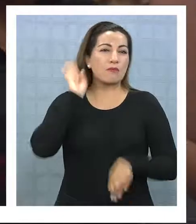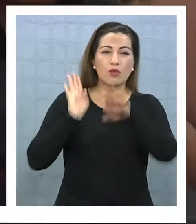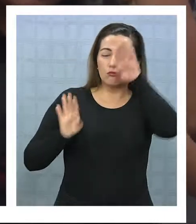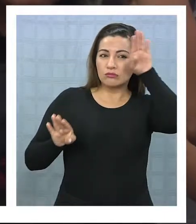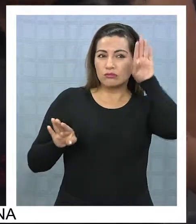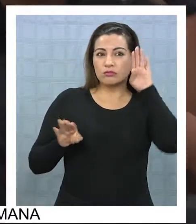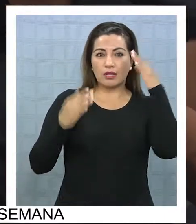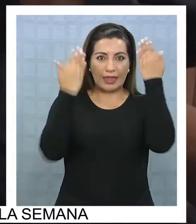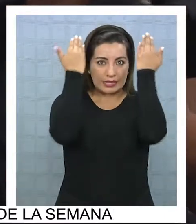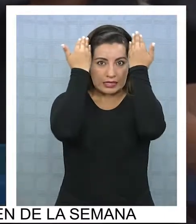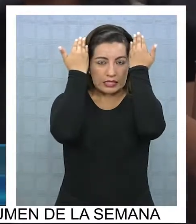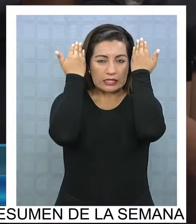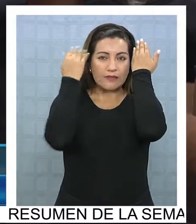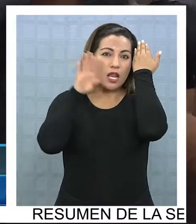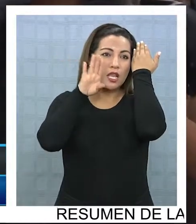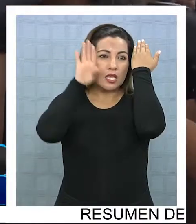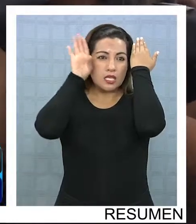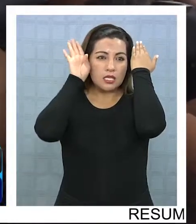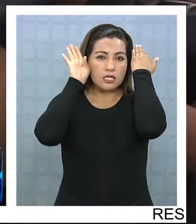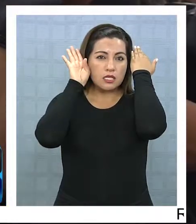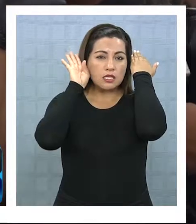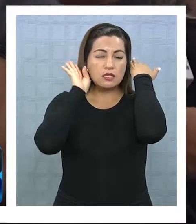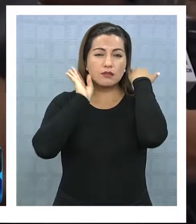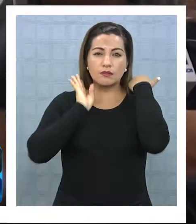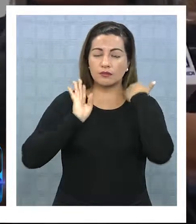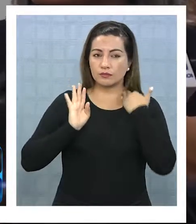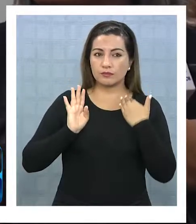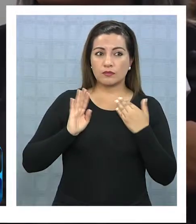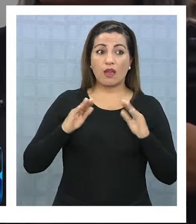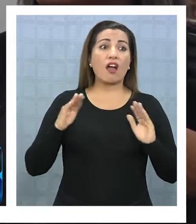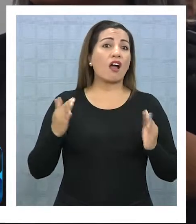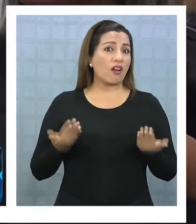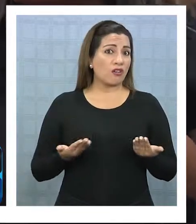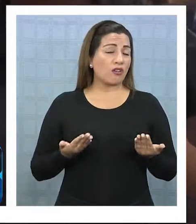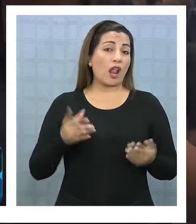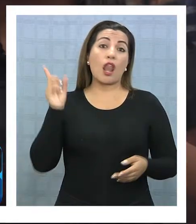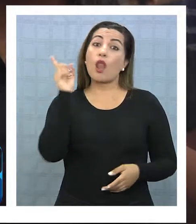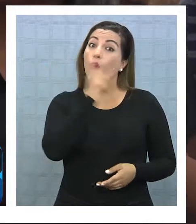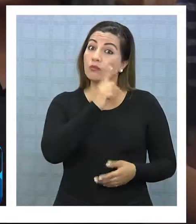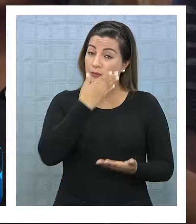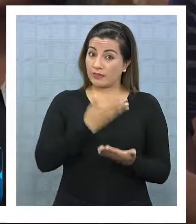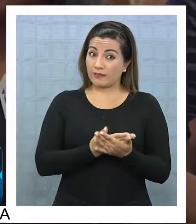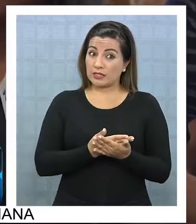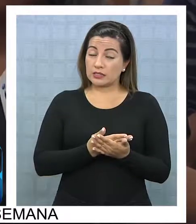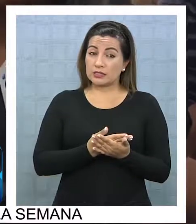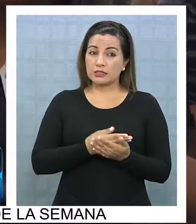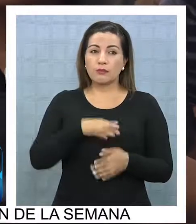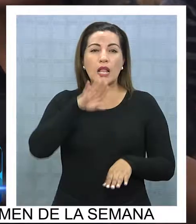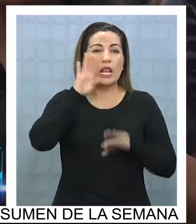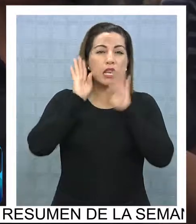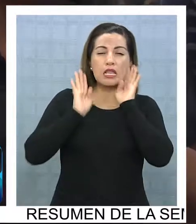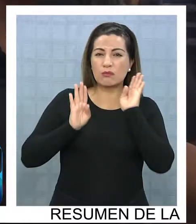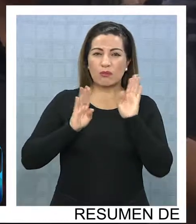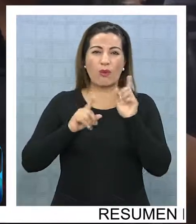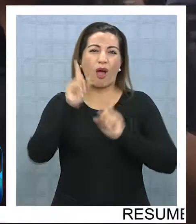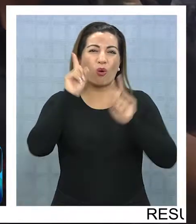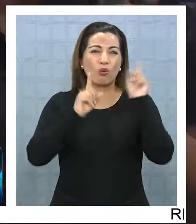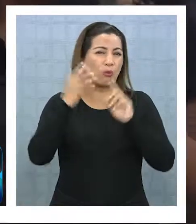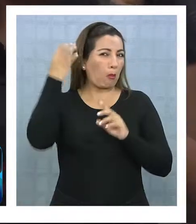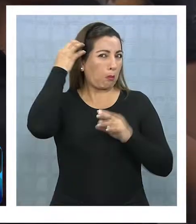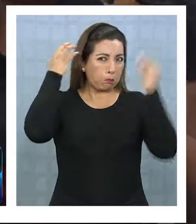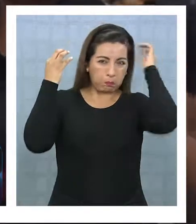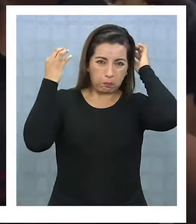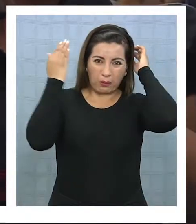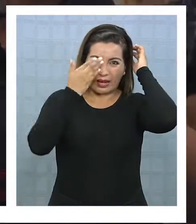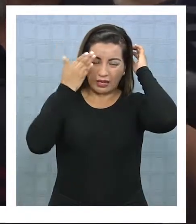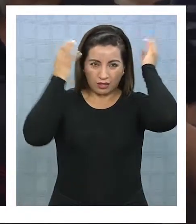desde aquí hacia abajo, no tocando las raíces. Y ahora ya se hace la última decoloración, que es para sacar los manchones que se ven y